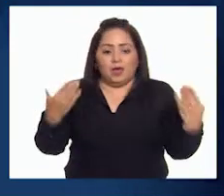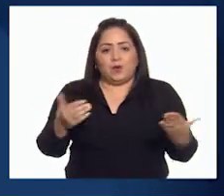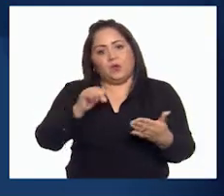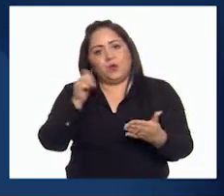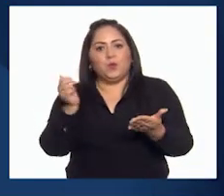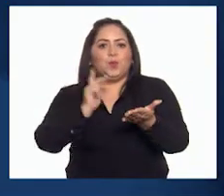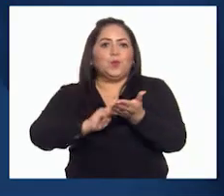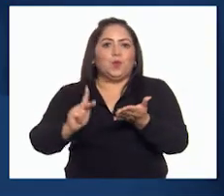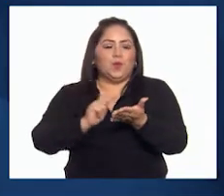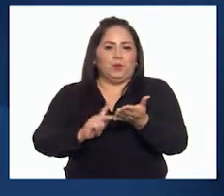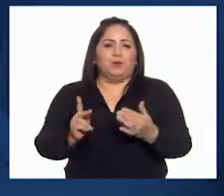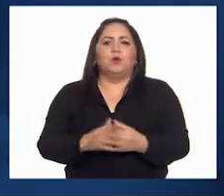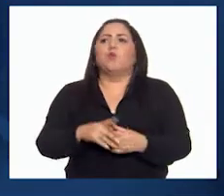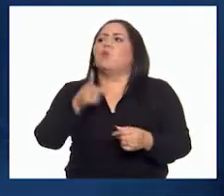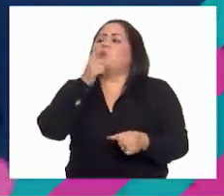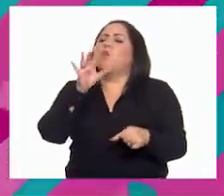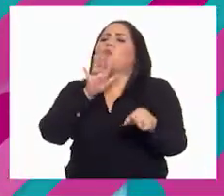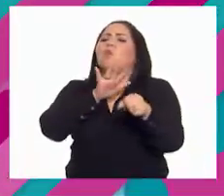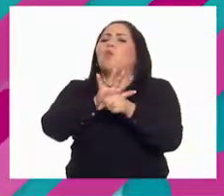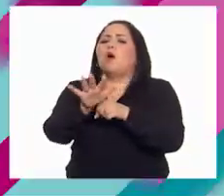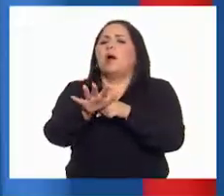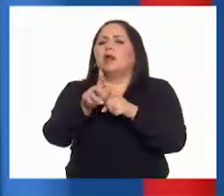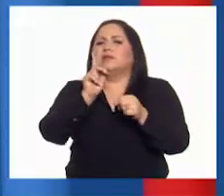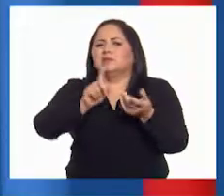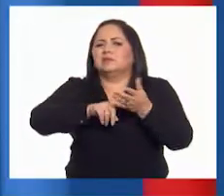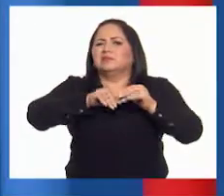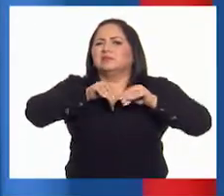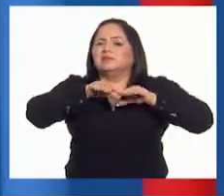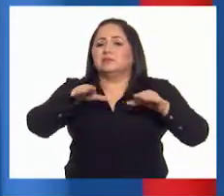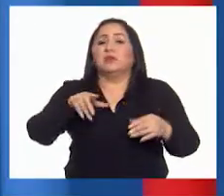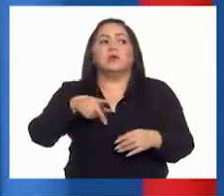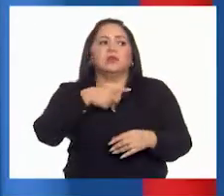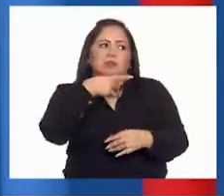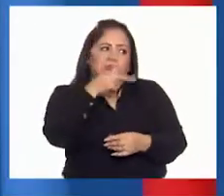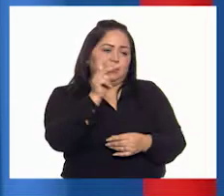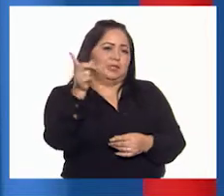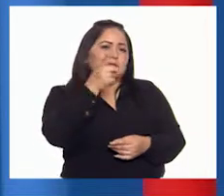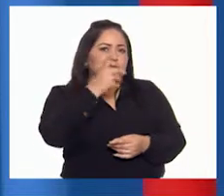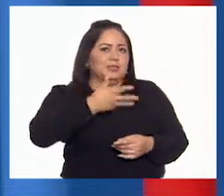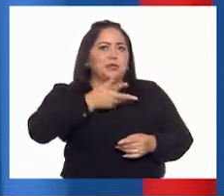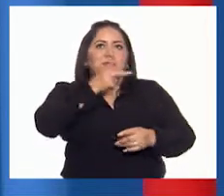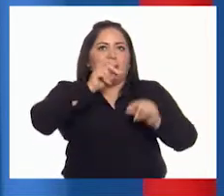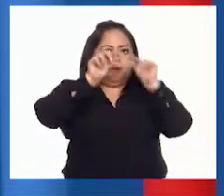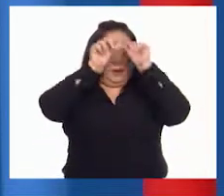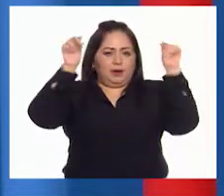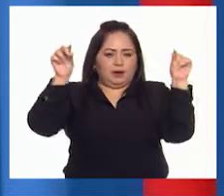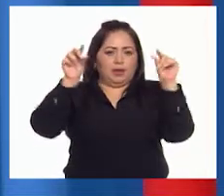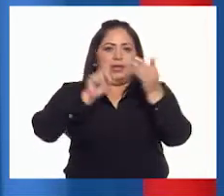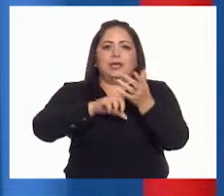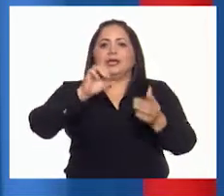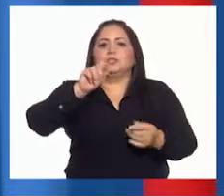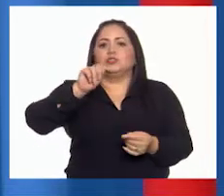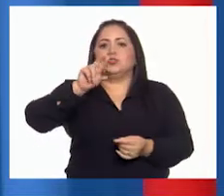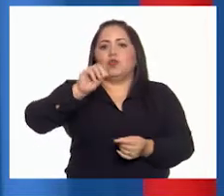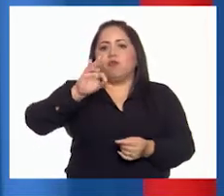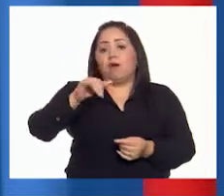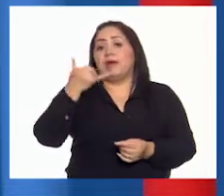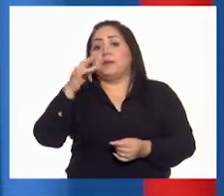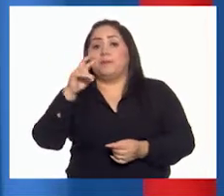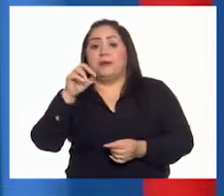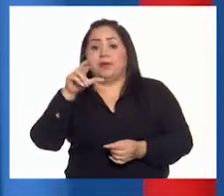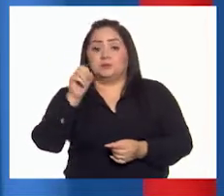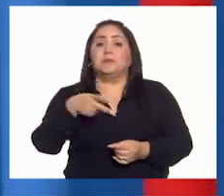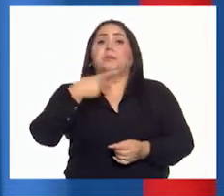poema, María. ¿Cuál es su estructura? Pues cuenta con título y está dividido en estrofas y versos, aunque